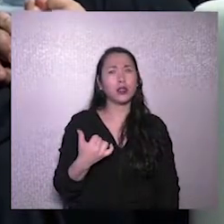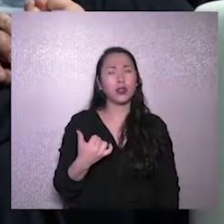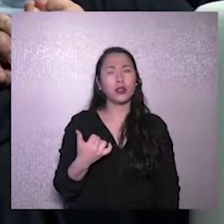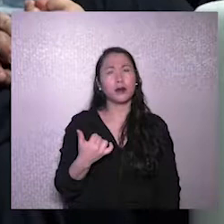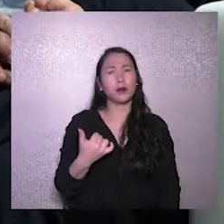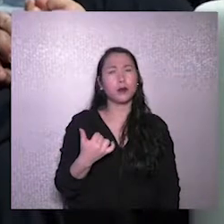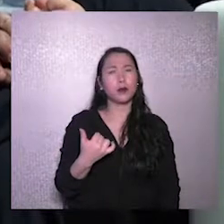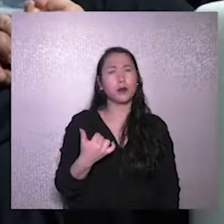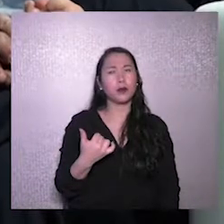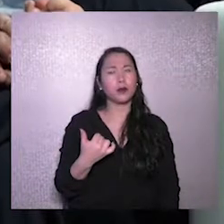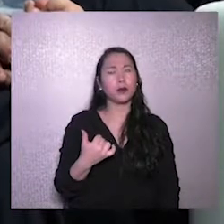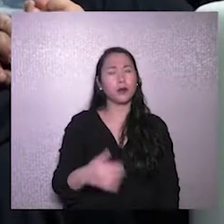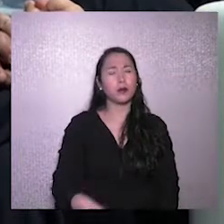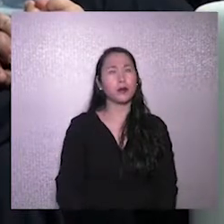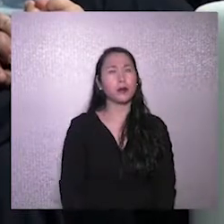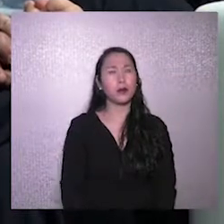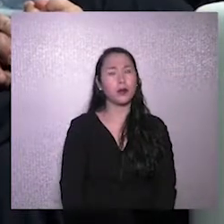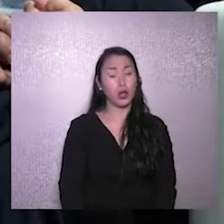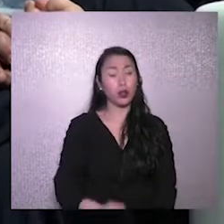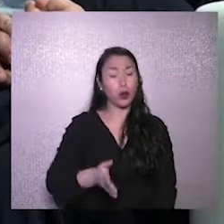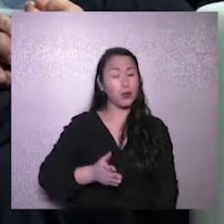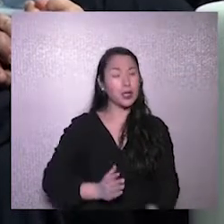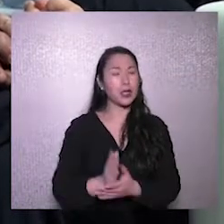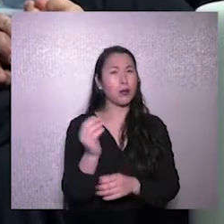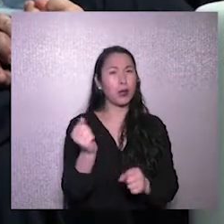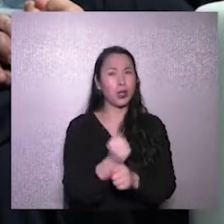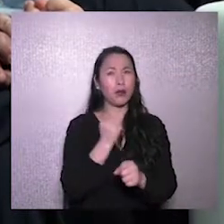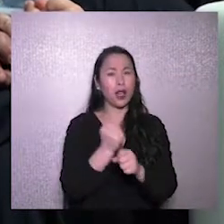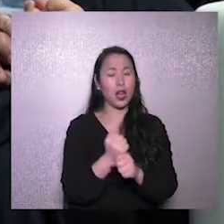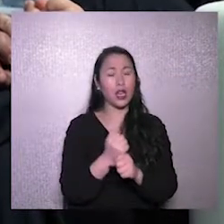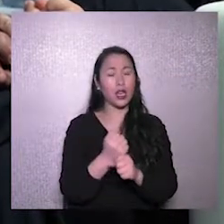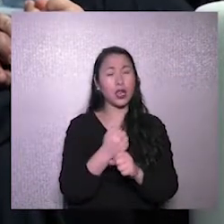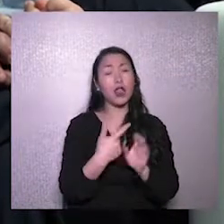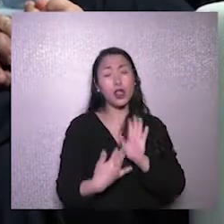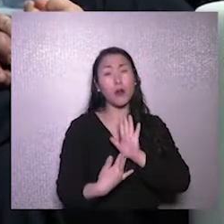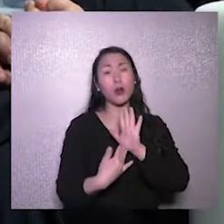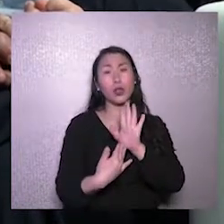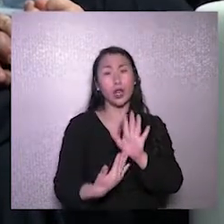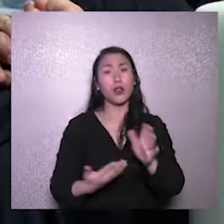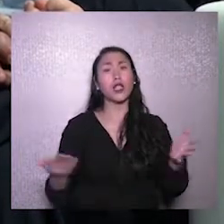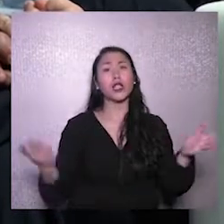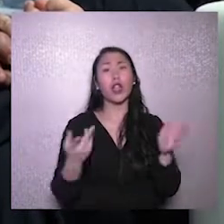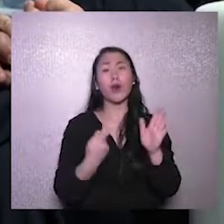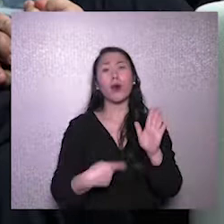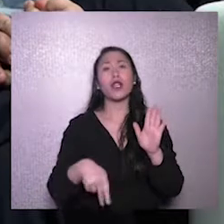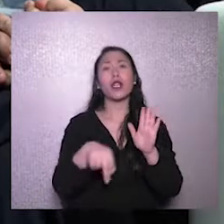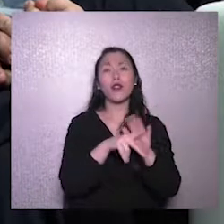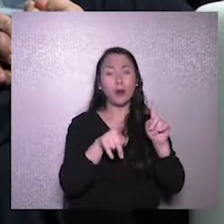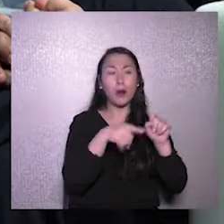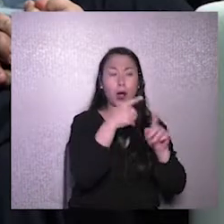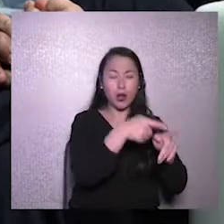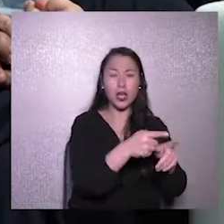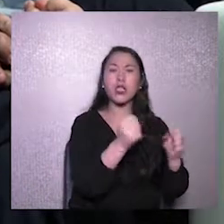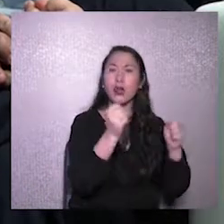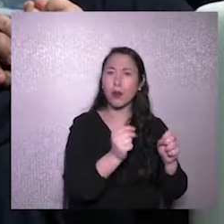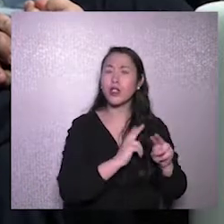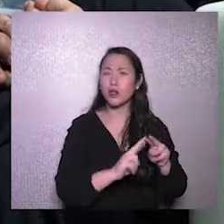que pusimos en ejecución y que daban cuenta de cómo en el nivel primario se puede resolver